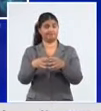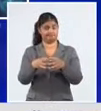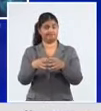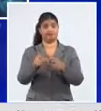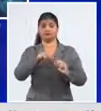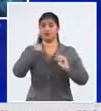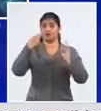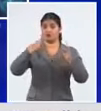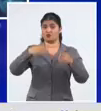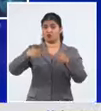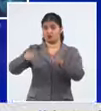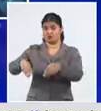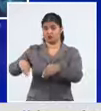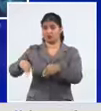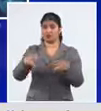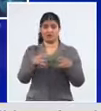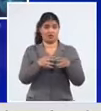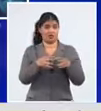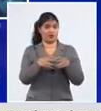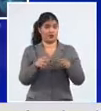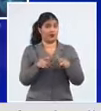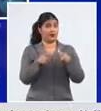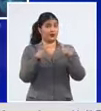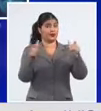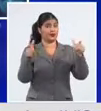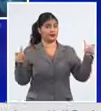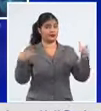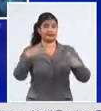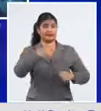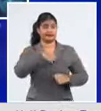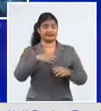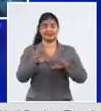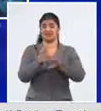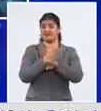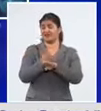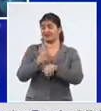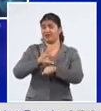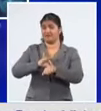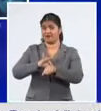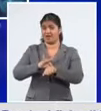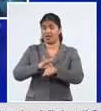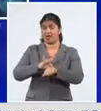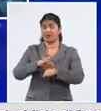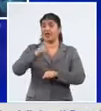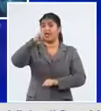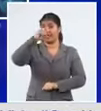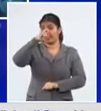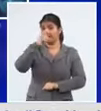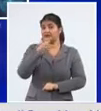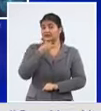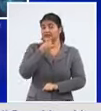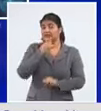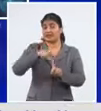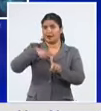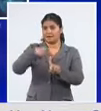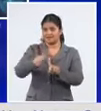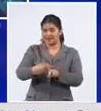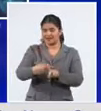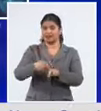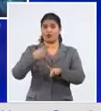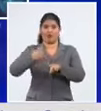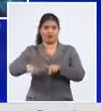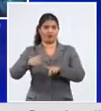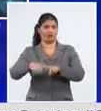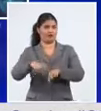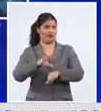tiene muchas complicaciones, como siempre digo, la edad y las comorbilidades. Sigue siendo